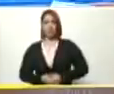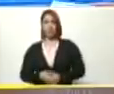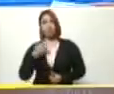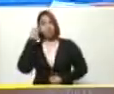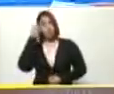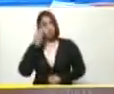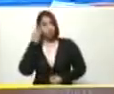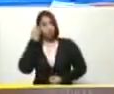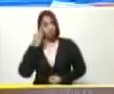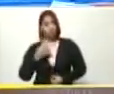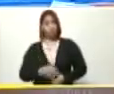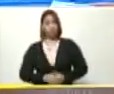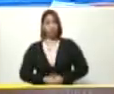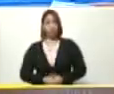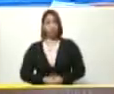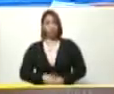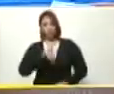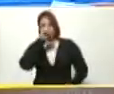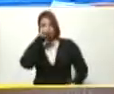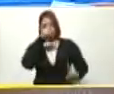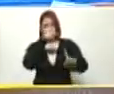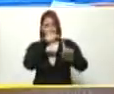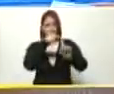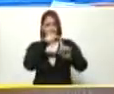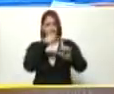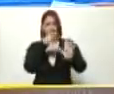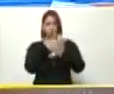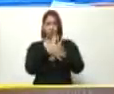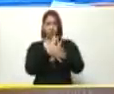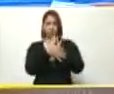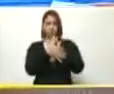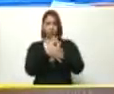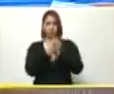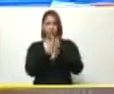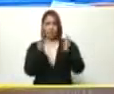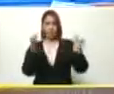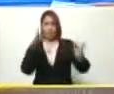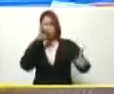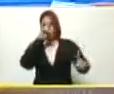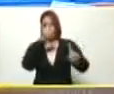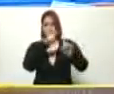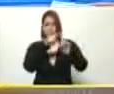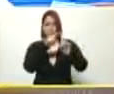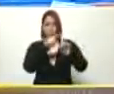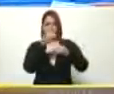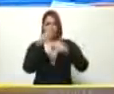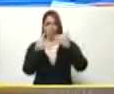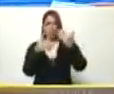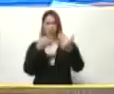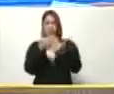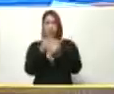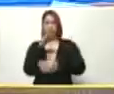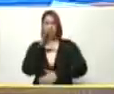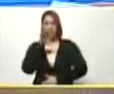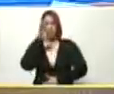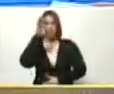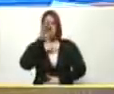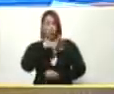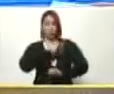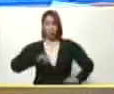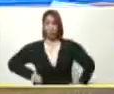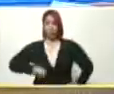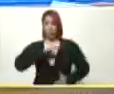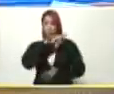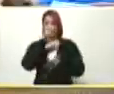que apunta hacia un gran objetivo hacia el futuro. Así que la Fuerza Armada